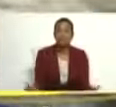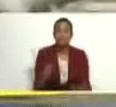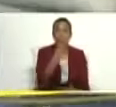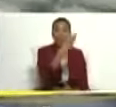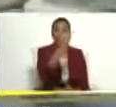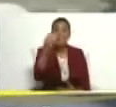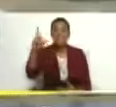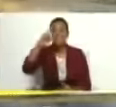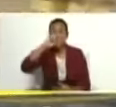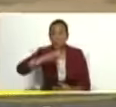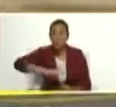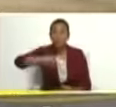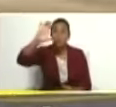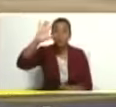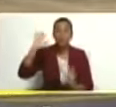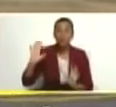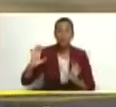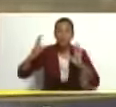del nacimiento